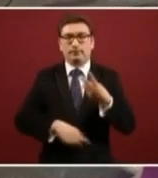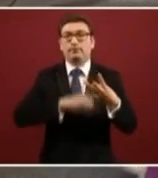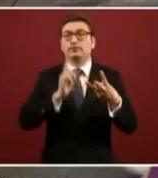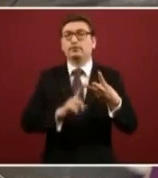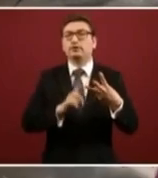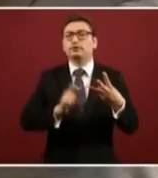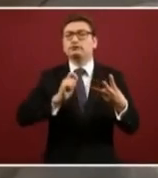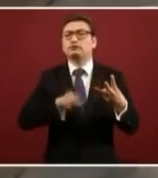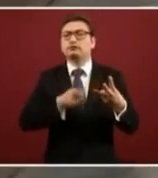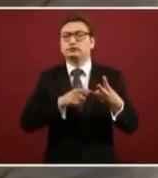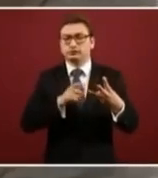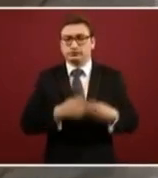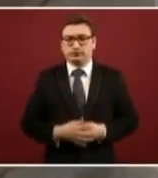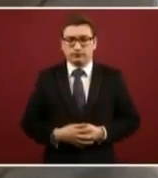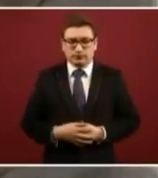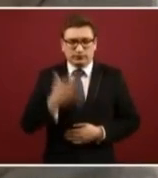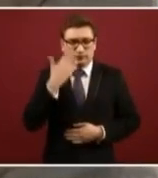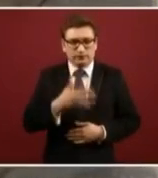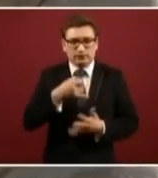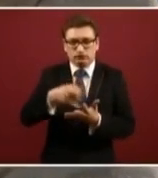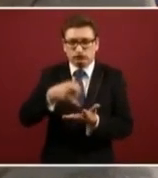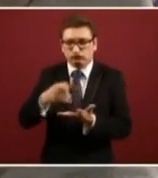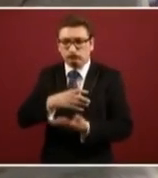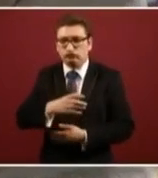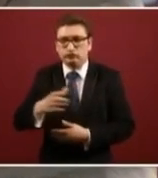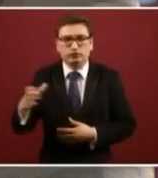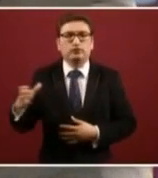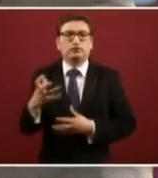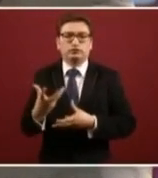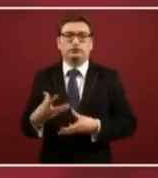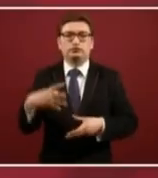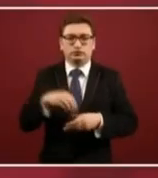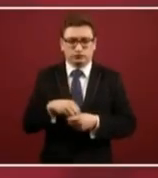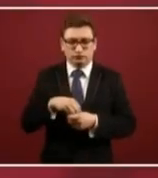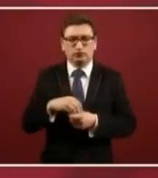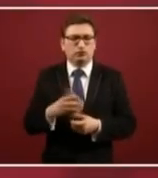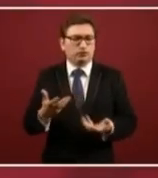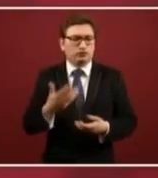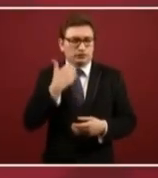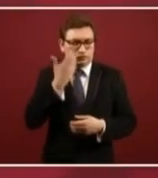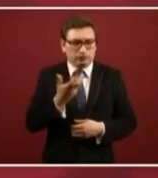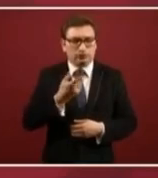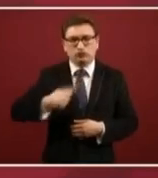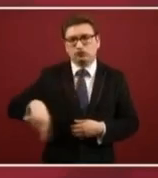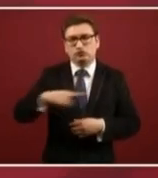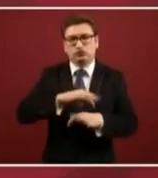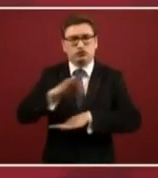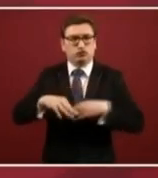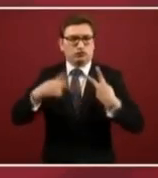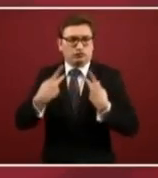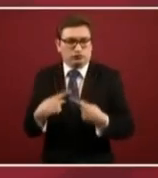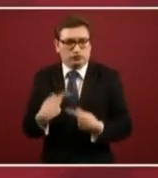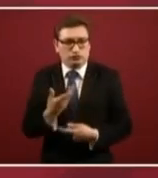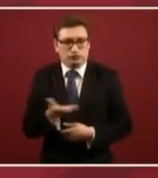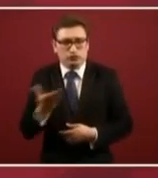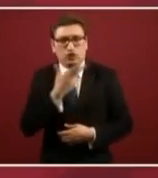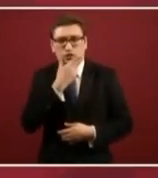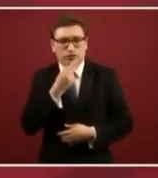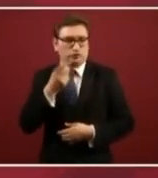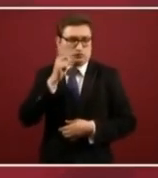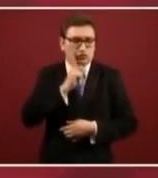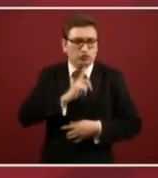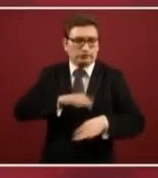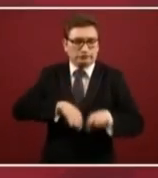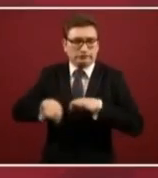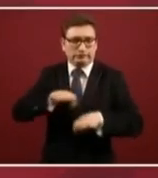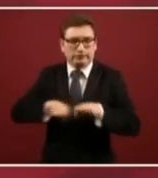tercer pilar es el de una agricultura más incluyente. Partimos de reconocer que todos los agricultores y las agricultoras del país